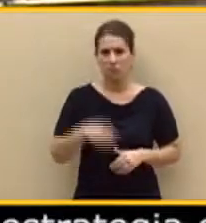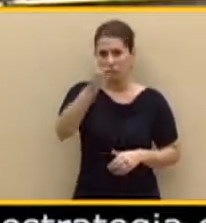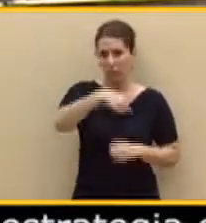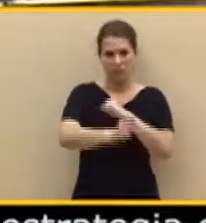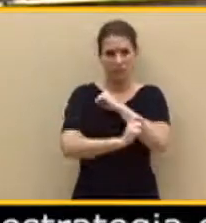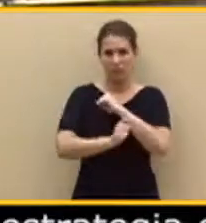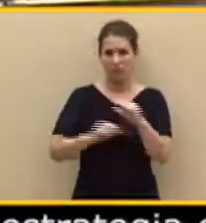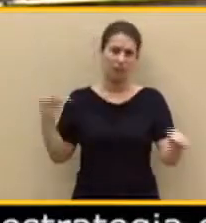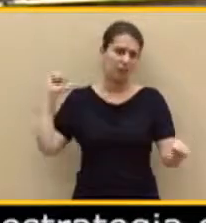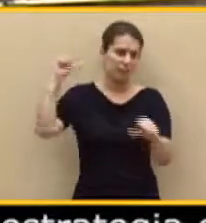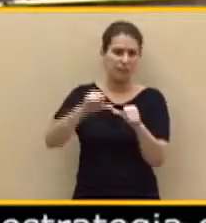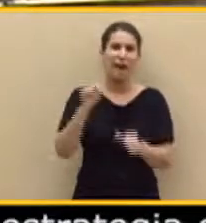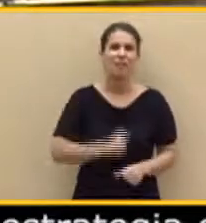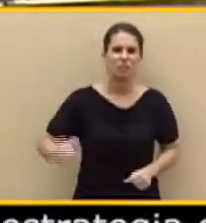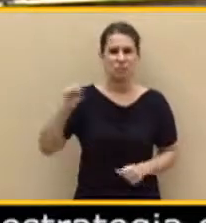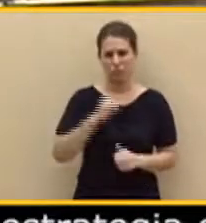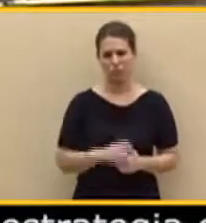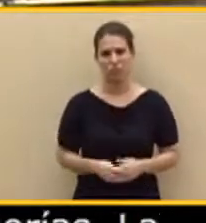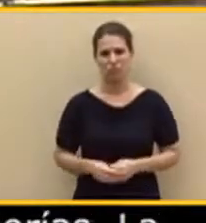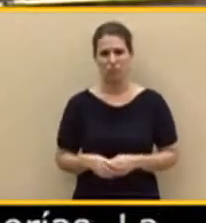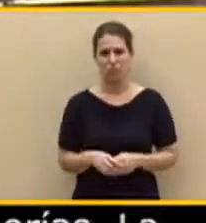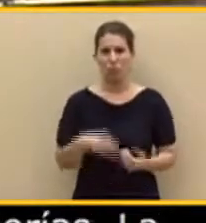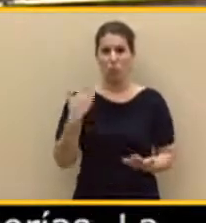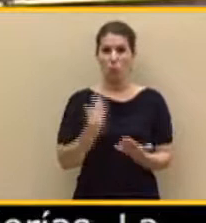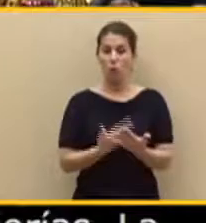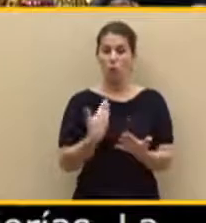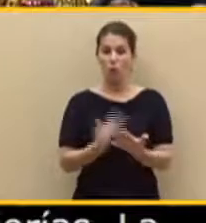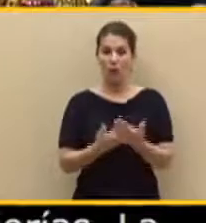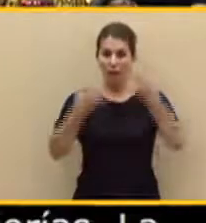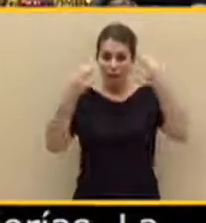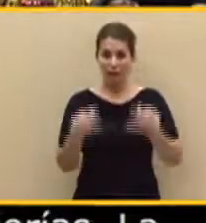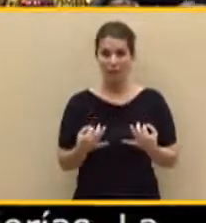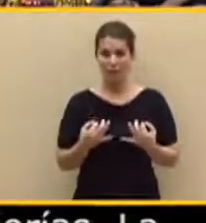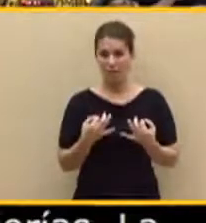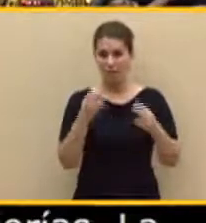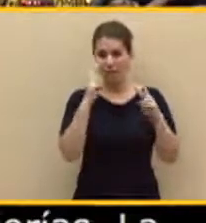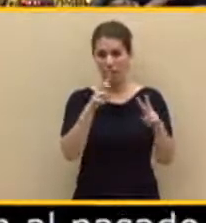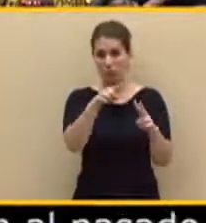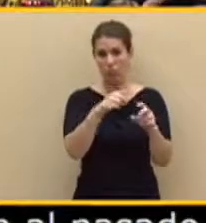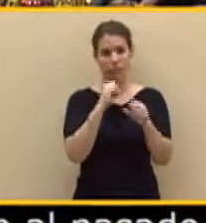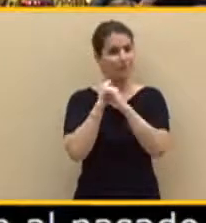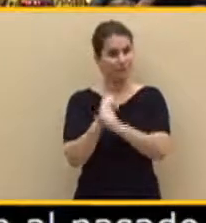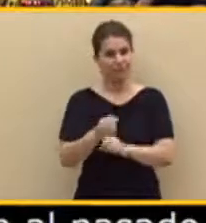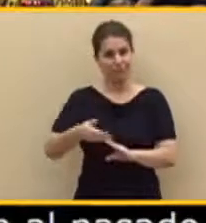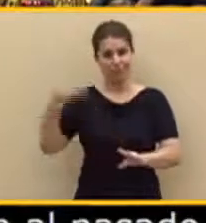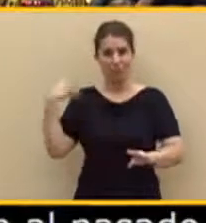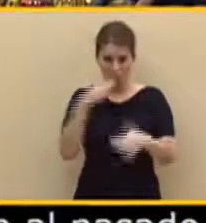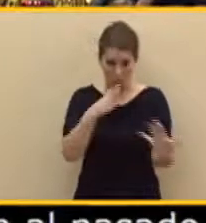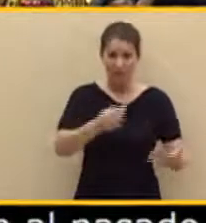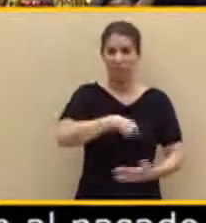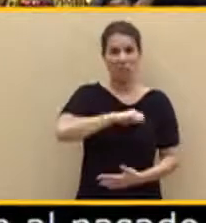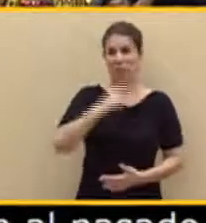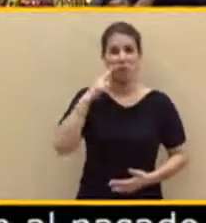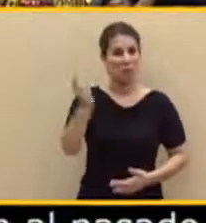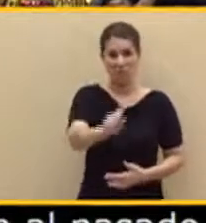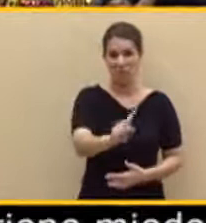años, señorías. La prueba más evidente de que ustedes se precipitan al pasado y de que hay una España en marcha que ya no tiene miedo es que su estrategia ya